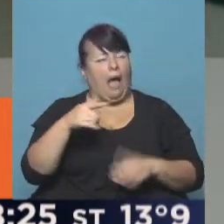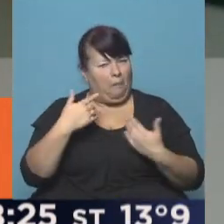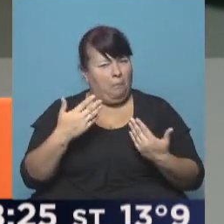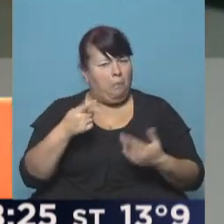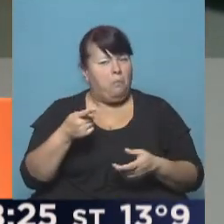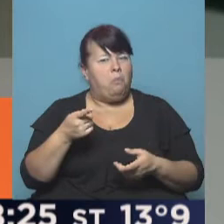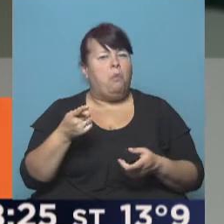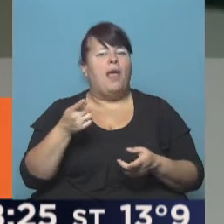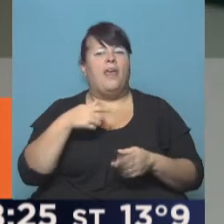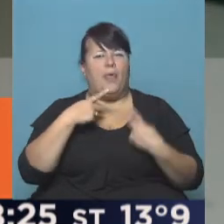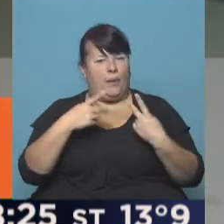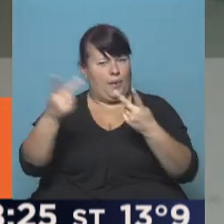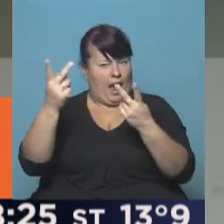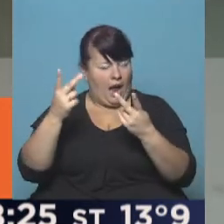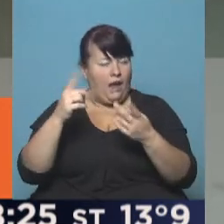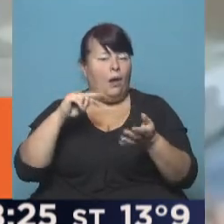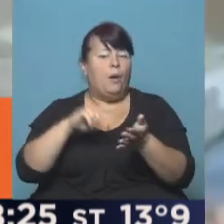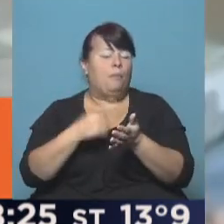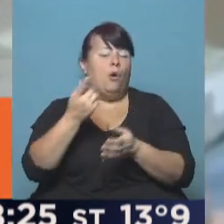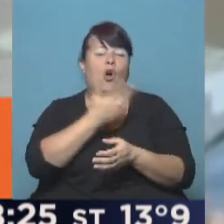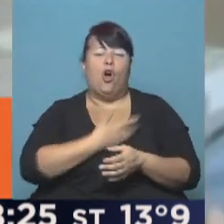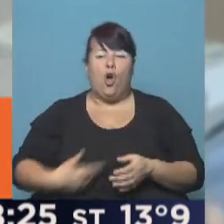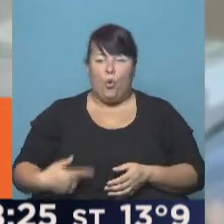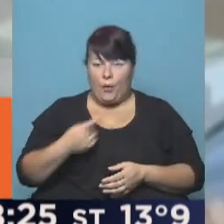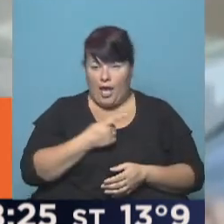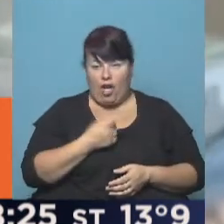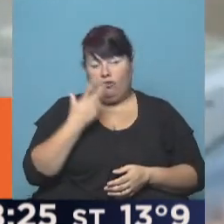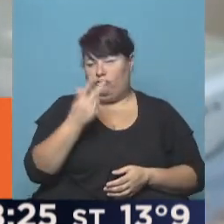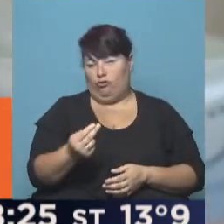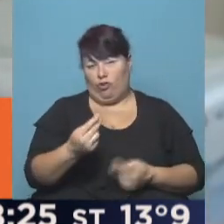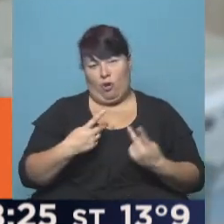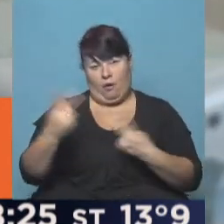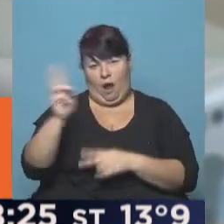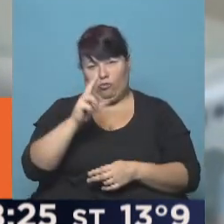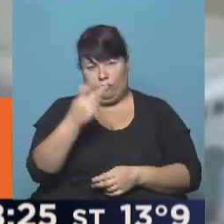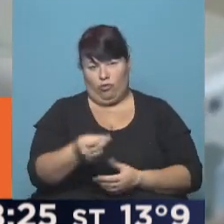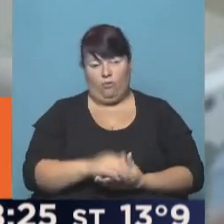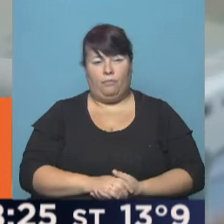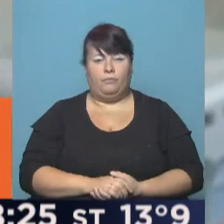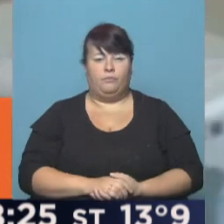condiciones de realizar el viaje, pero las autoridades le negaron el permiso.